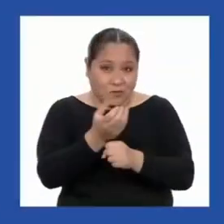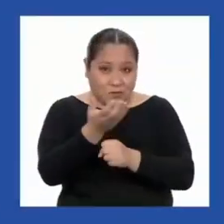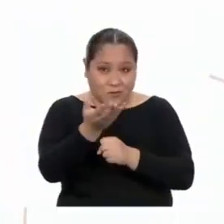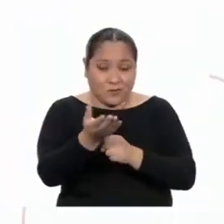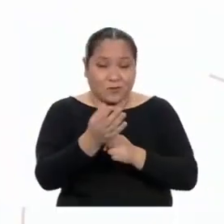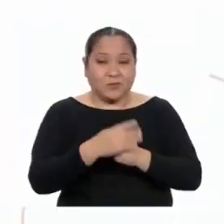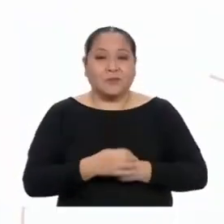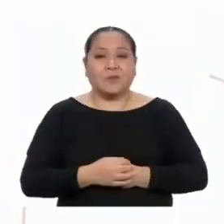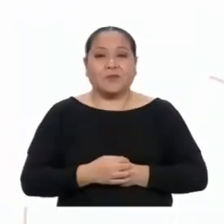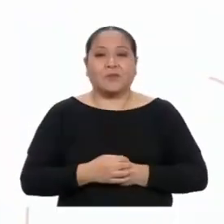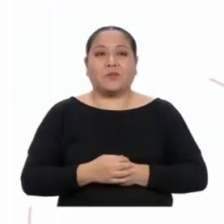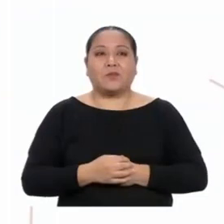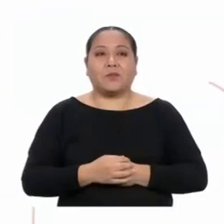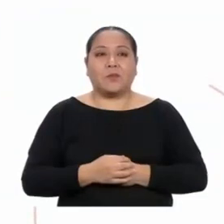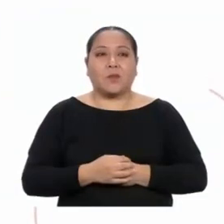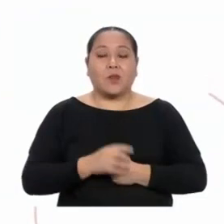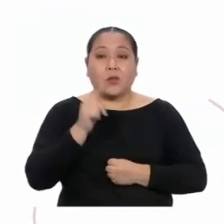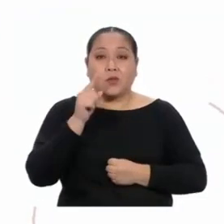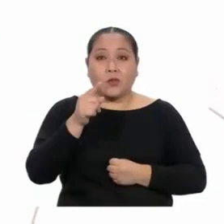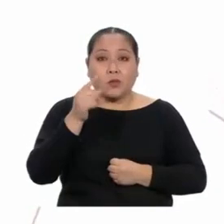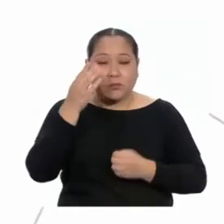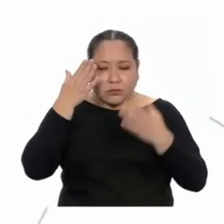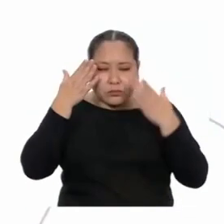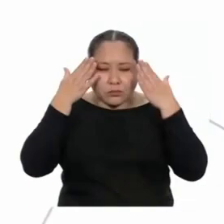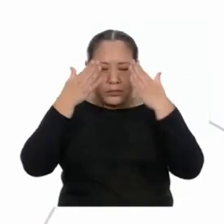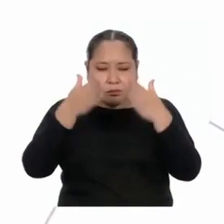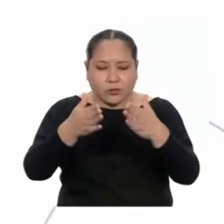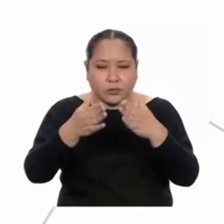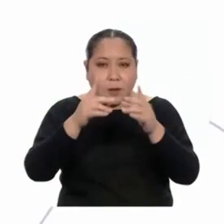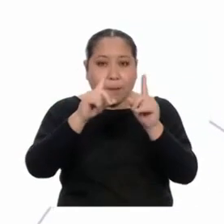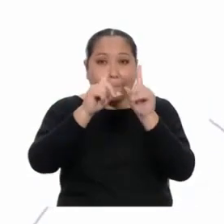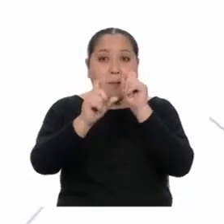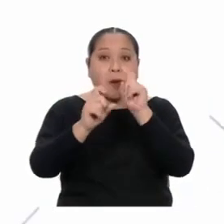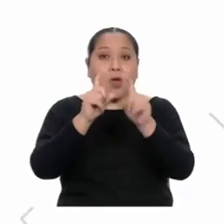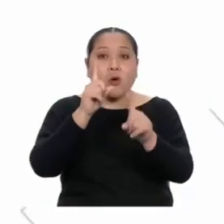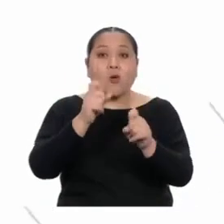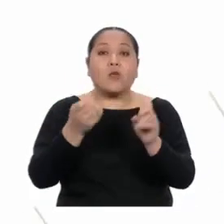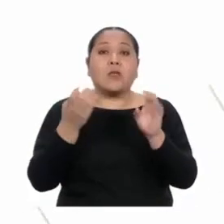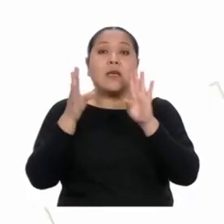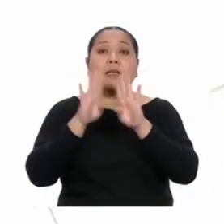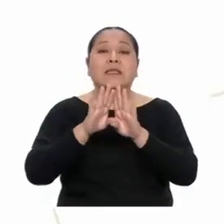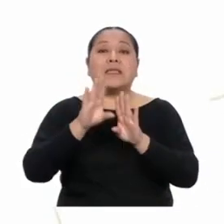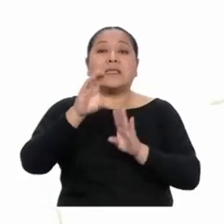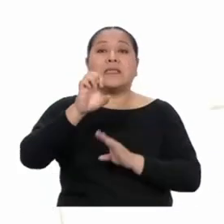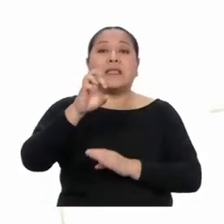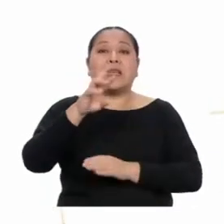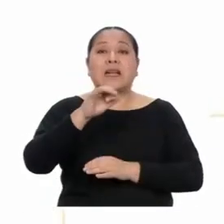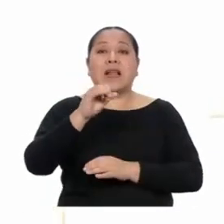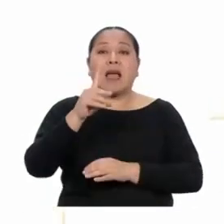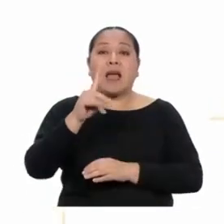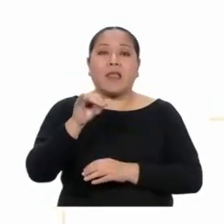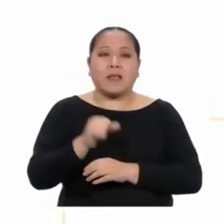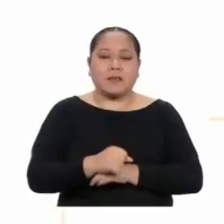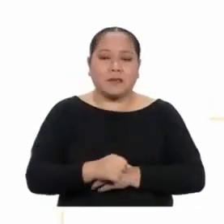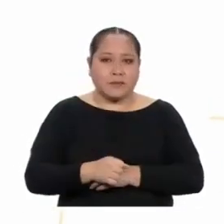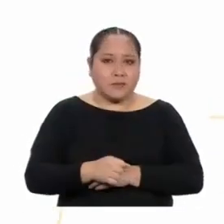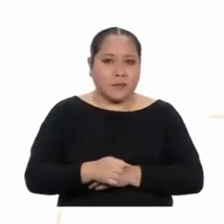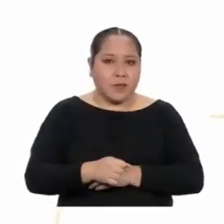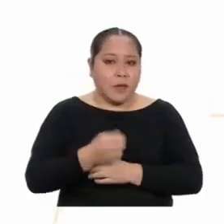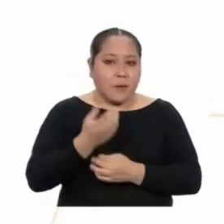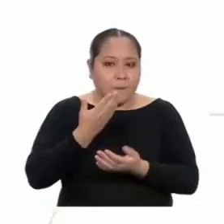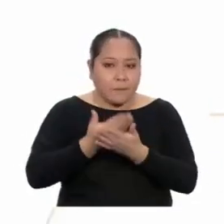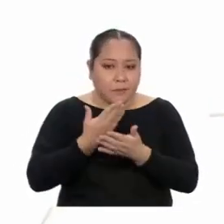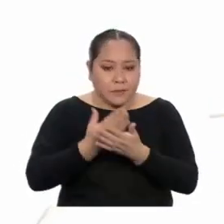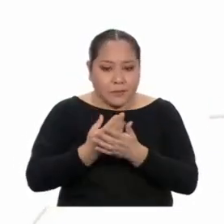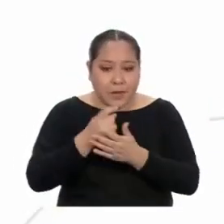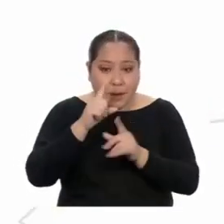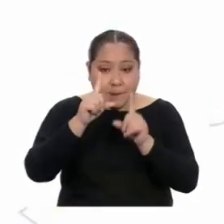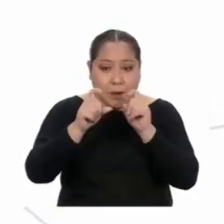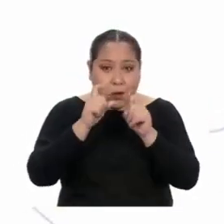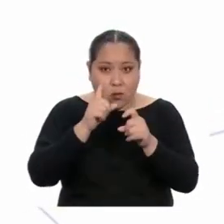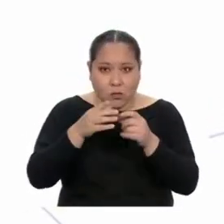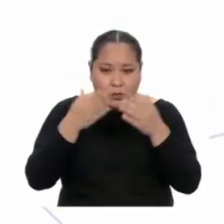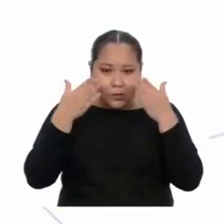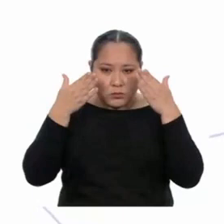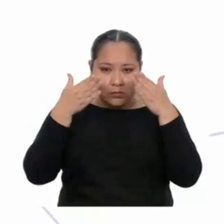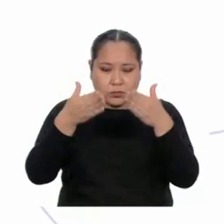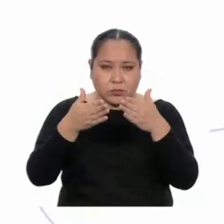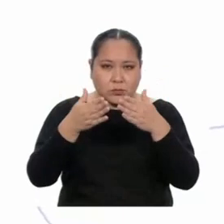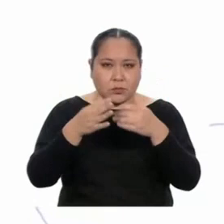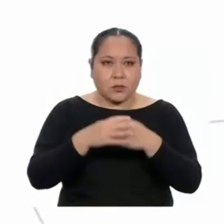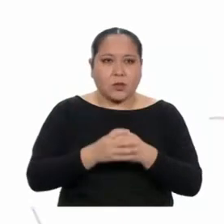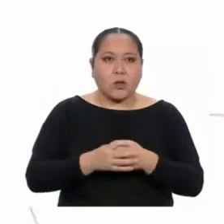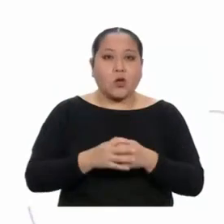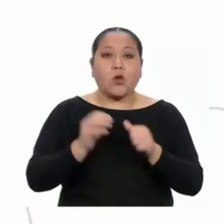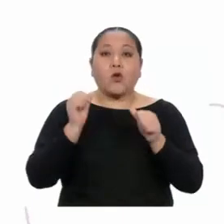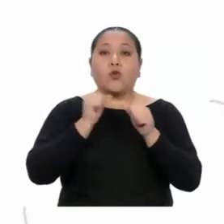manera. Enfócate en hacer preguntas cerradas. Asegúrate de que las preguntas sean neutrales. Mantén un